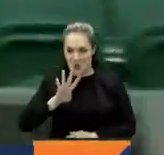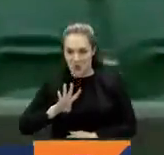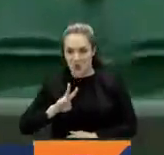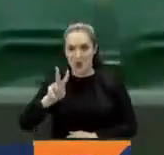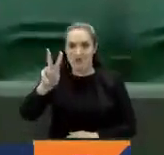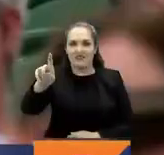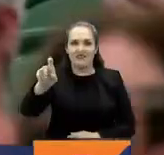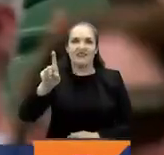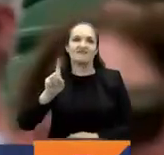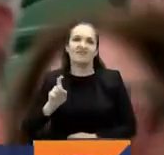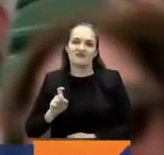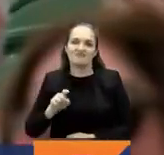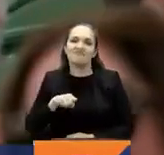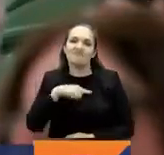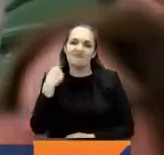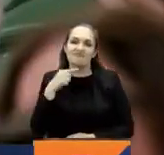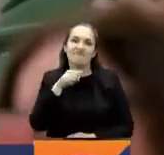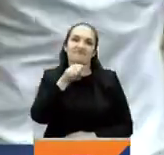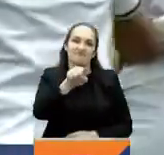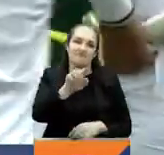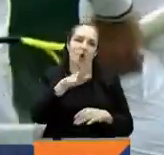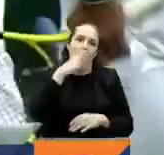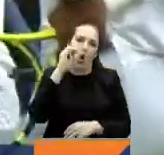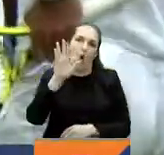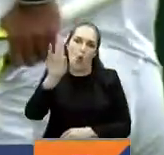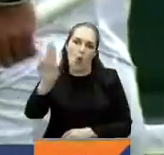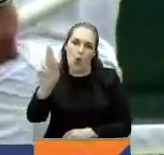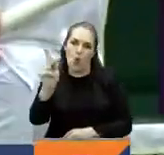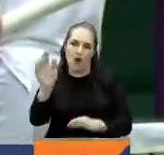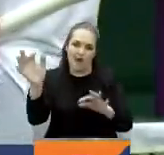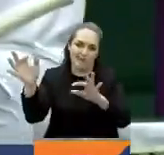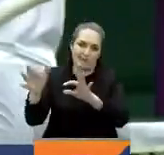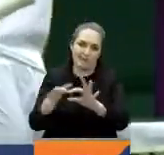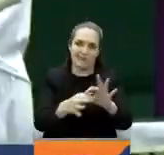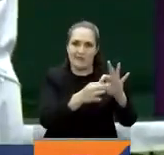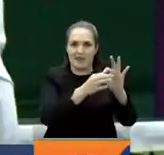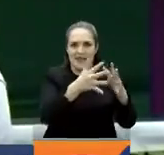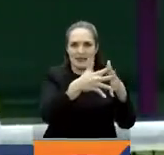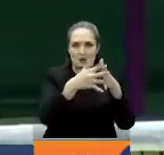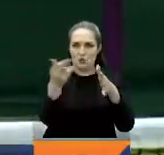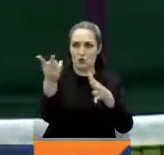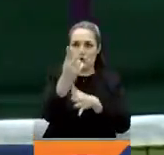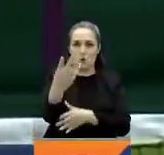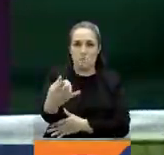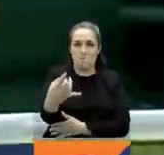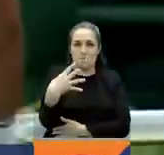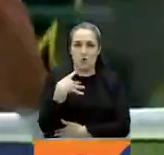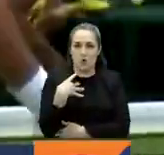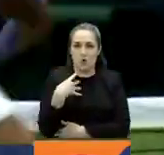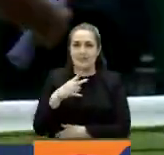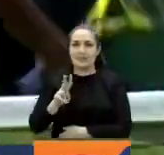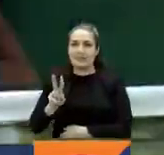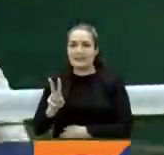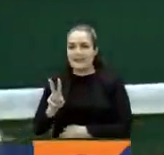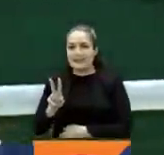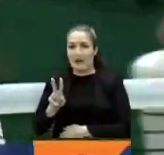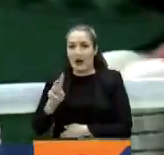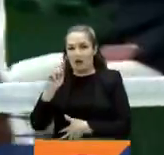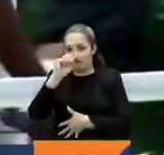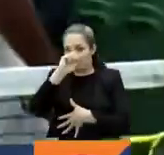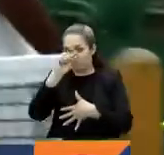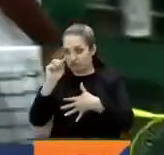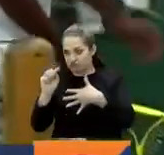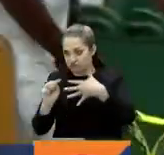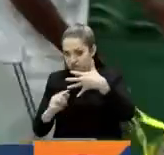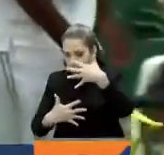el estadounidense Rajeev Ram y el británico Joe Salisbury. Los colombianos podrían caer hasta la 10ª posición